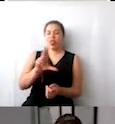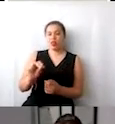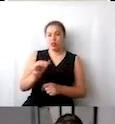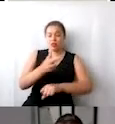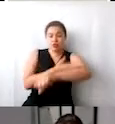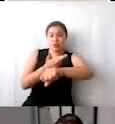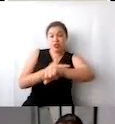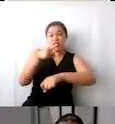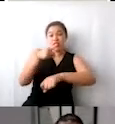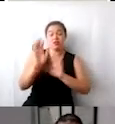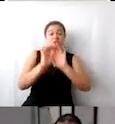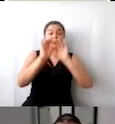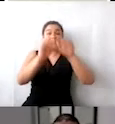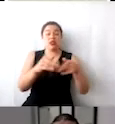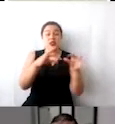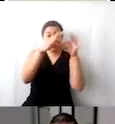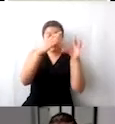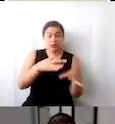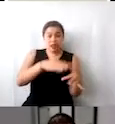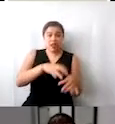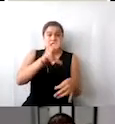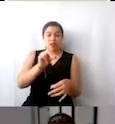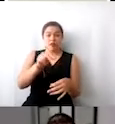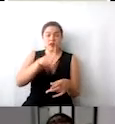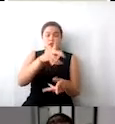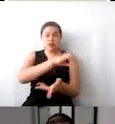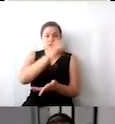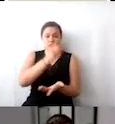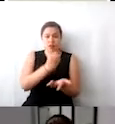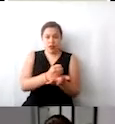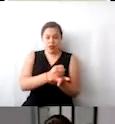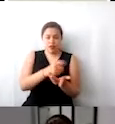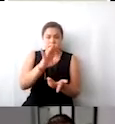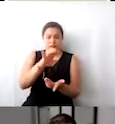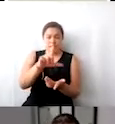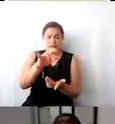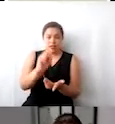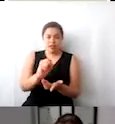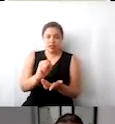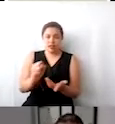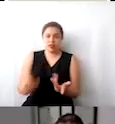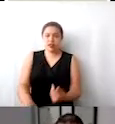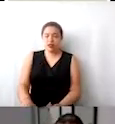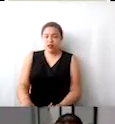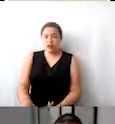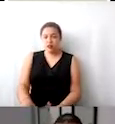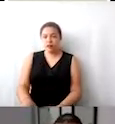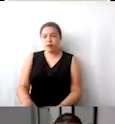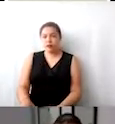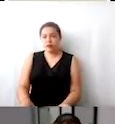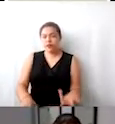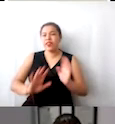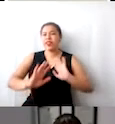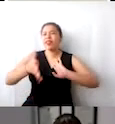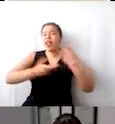no estás al corriente de las obligaciones fiscales. Que esto además viene, es ya en la